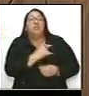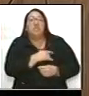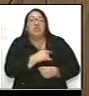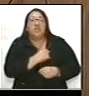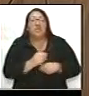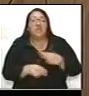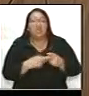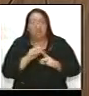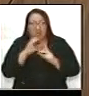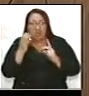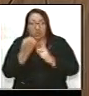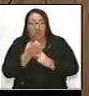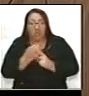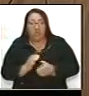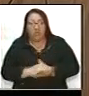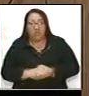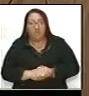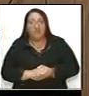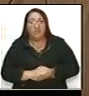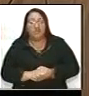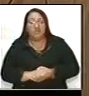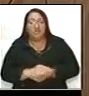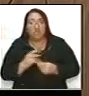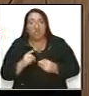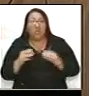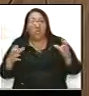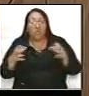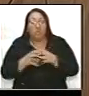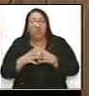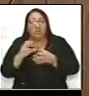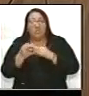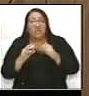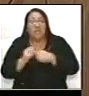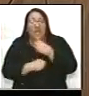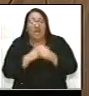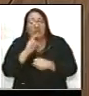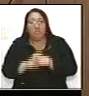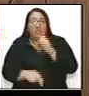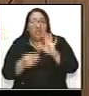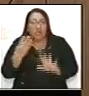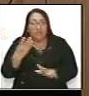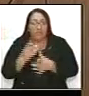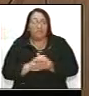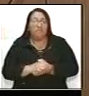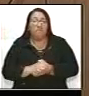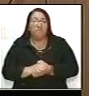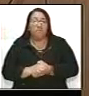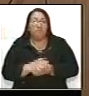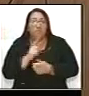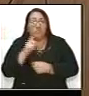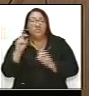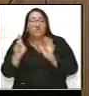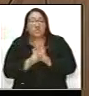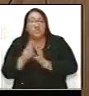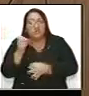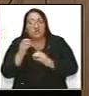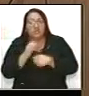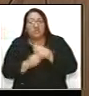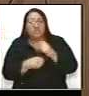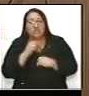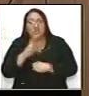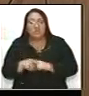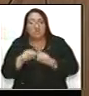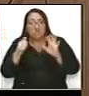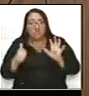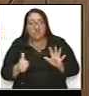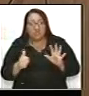Nacional Intercultural de Quillabamba como un pliego presupuestal desde el año 2014 y en cada ley de presupuesto desde el año